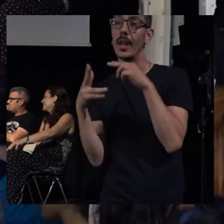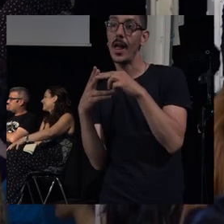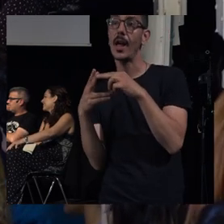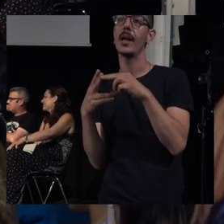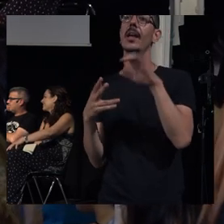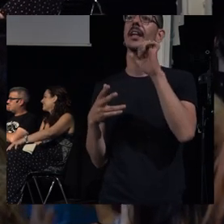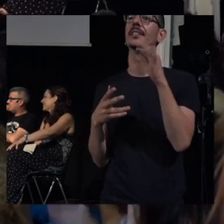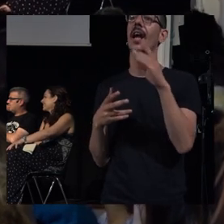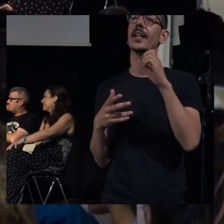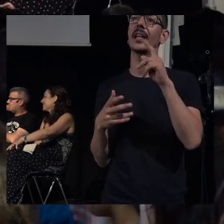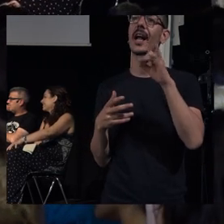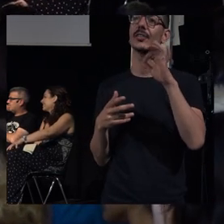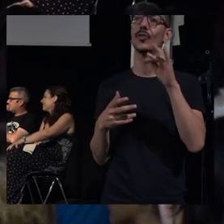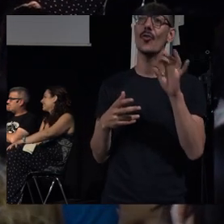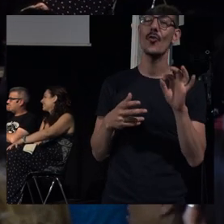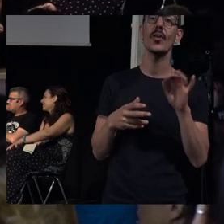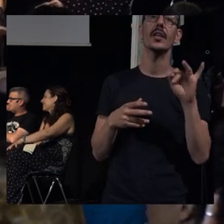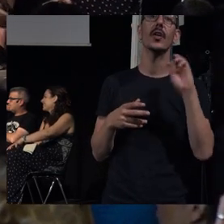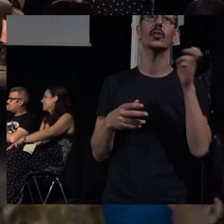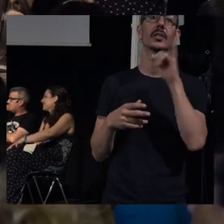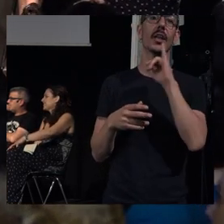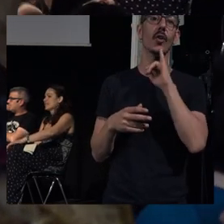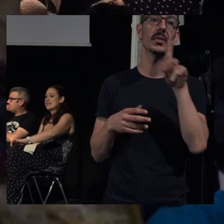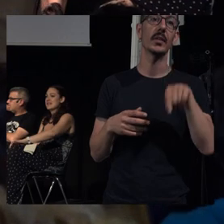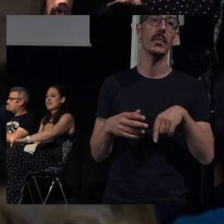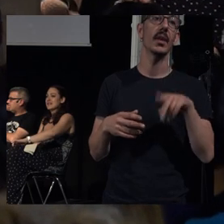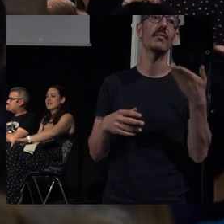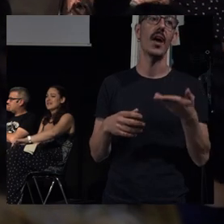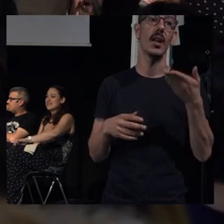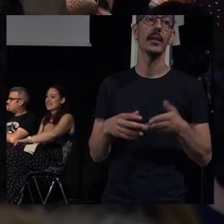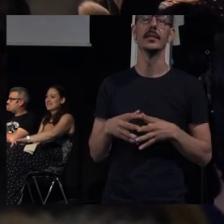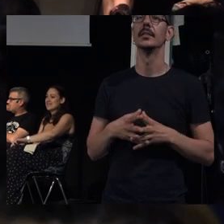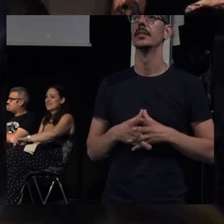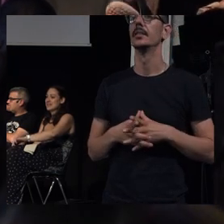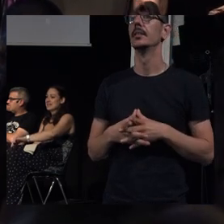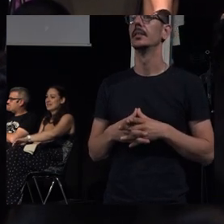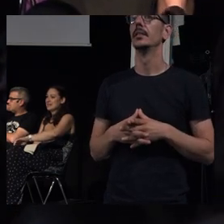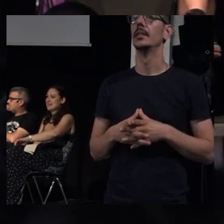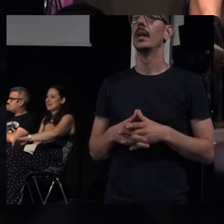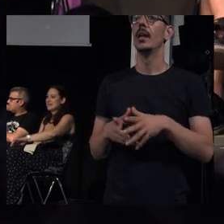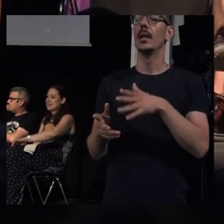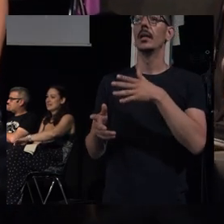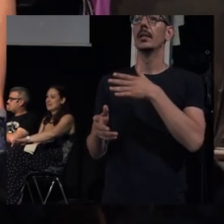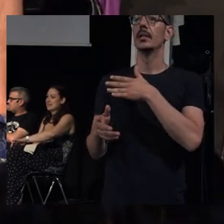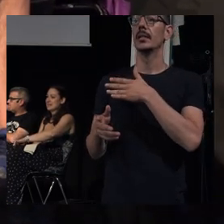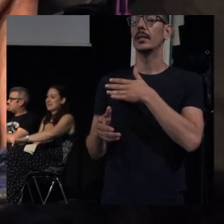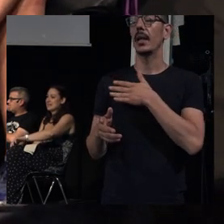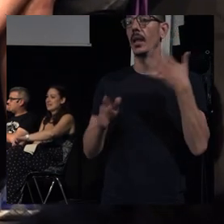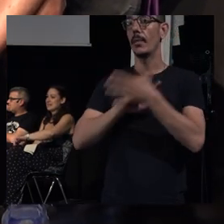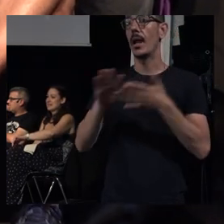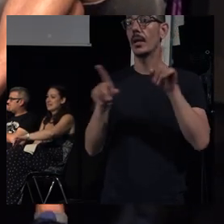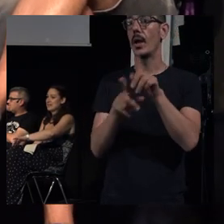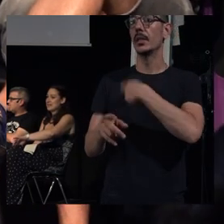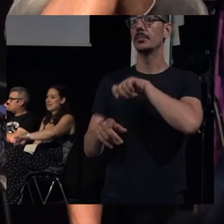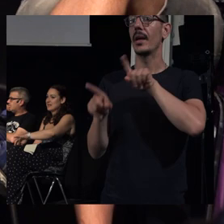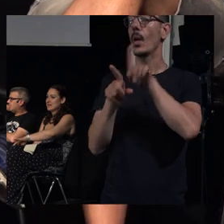está bien que suenen. Y antes Sabrina apuntaba y me gustaría a mí hablar del Estado español como colonial, pero en